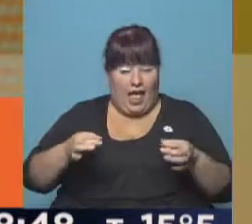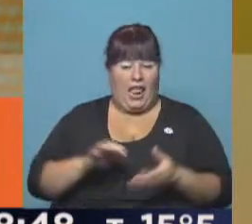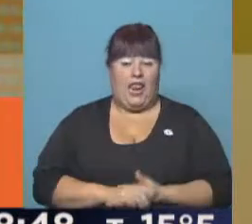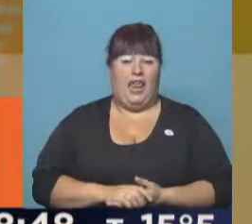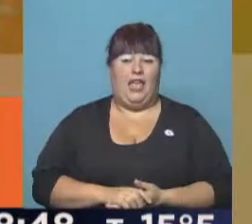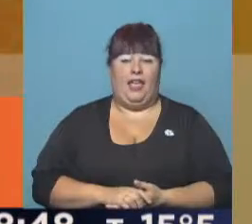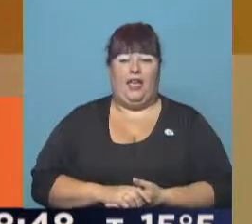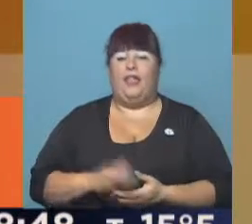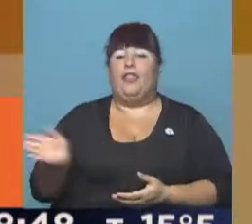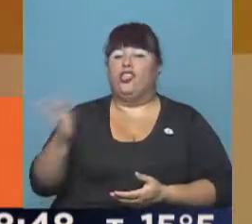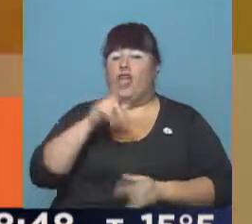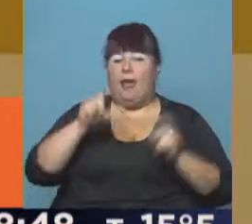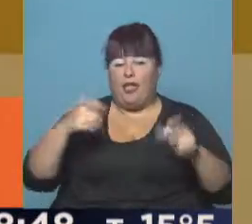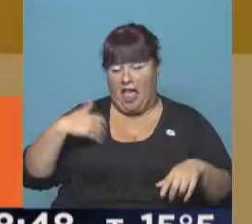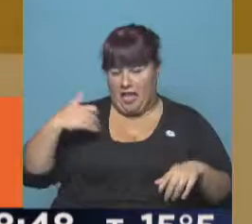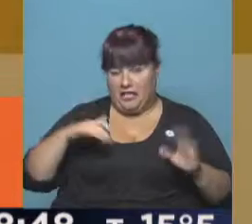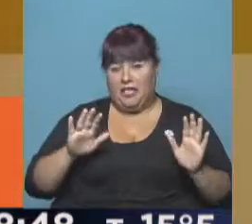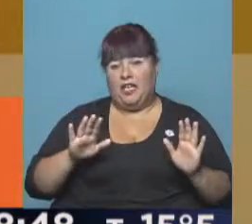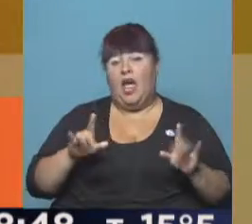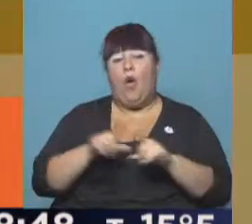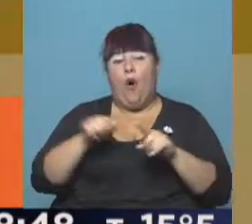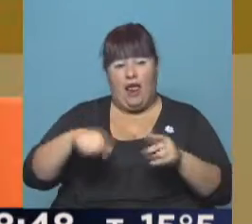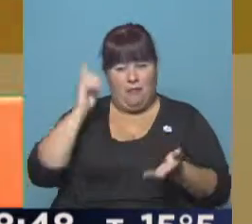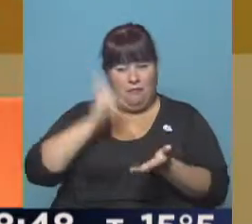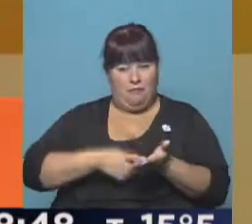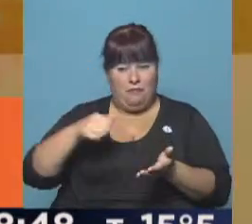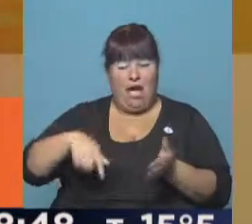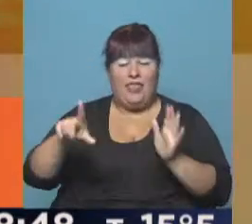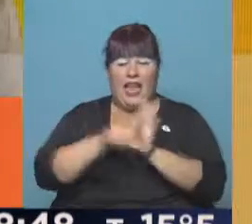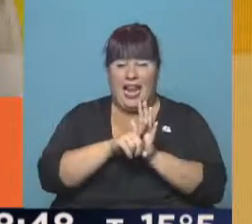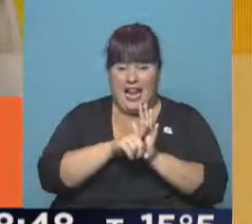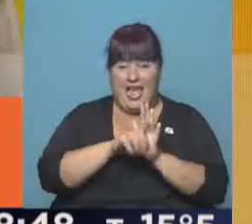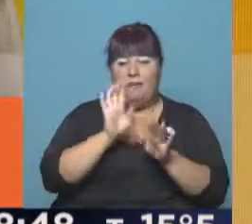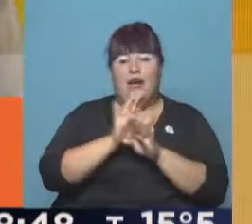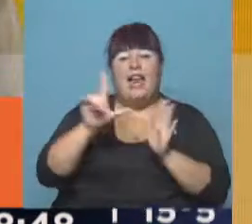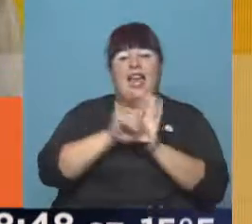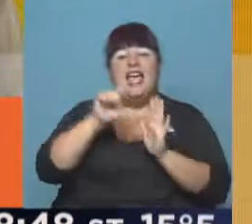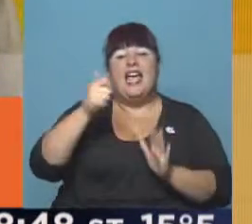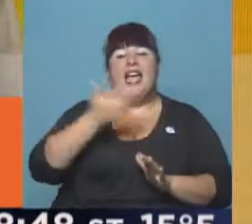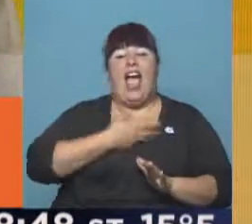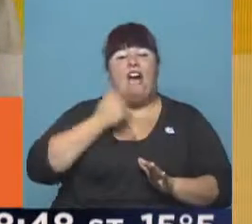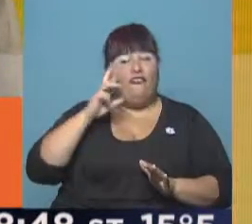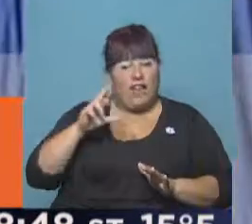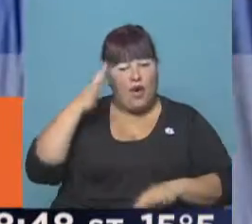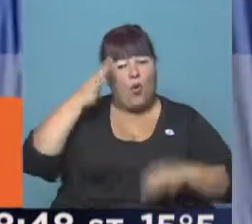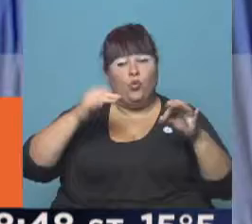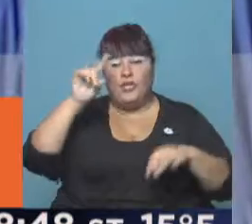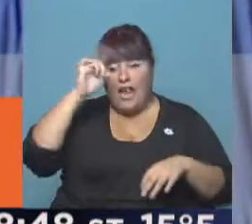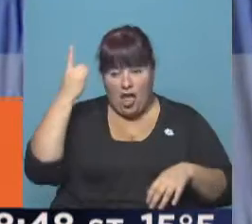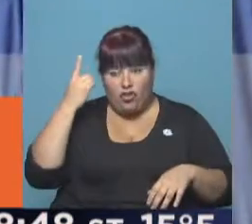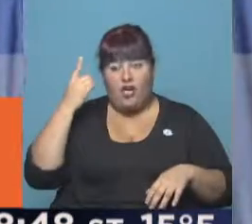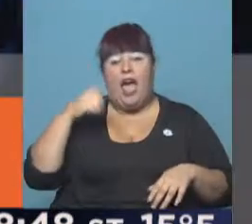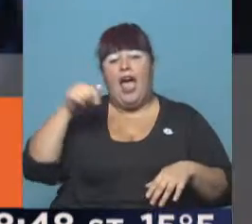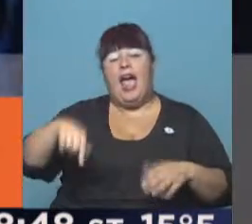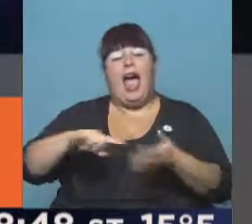de todos los argentinos como está establecido en la ley llamada ley cafiero la justicia nacional va a cubrir